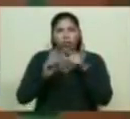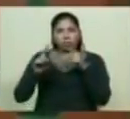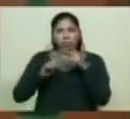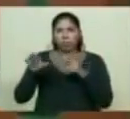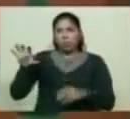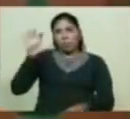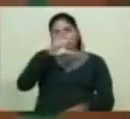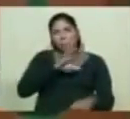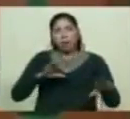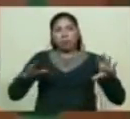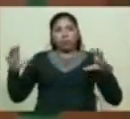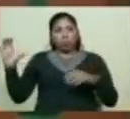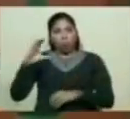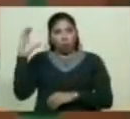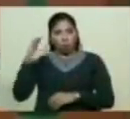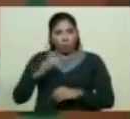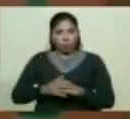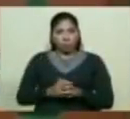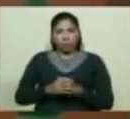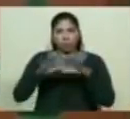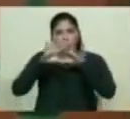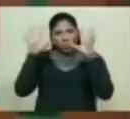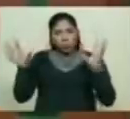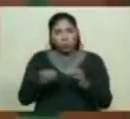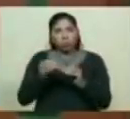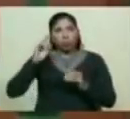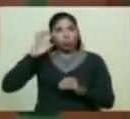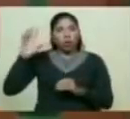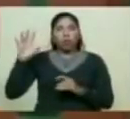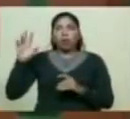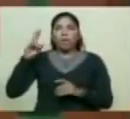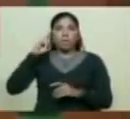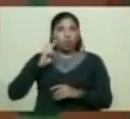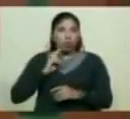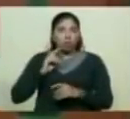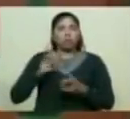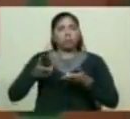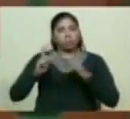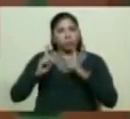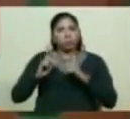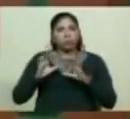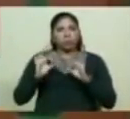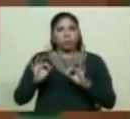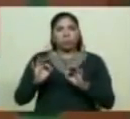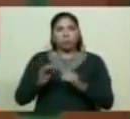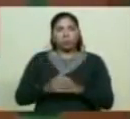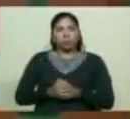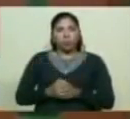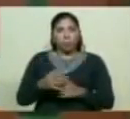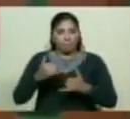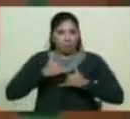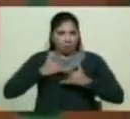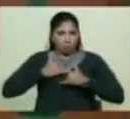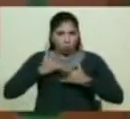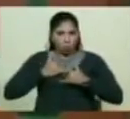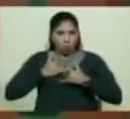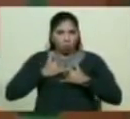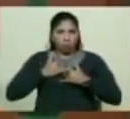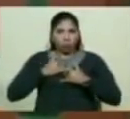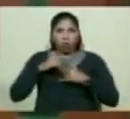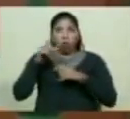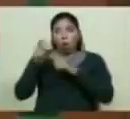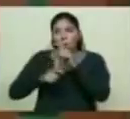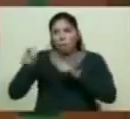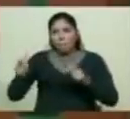resumía el sueño de bolívar y que hizo posible mediante eso su recurso es decir sus hombres